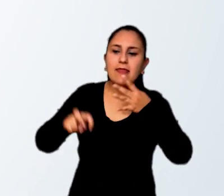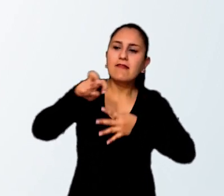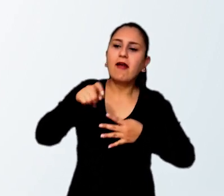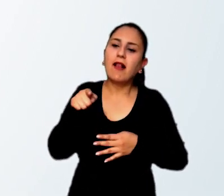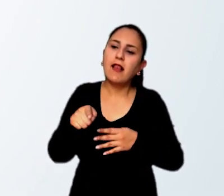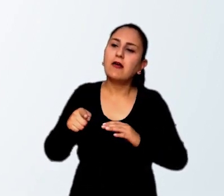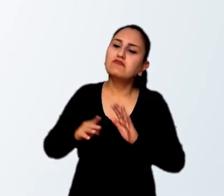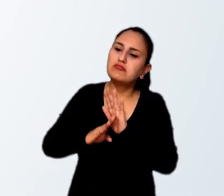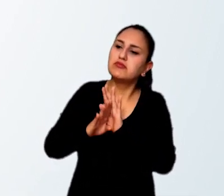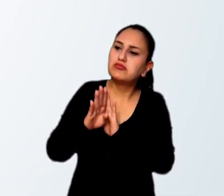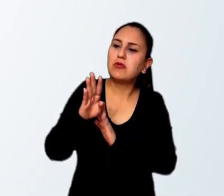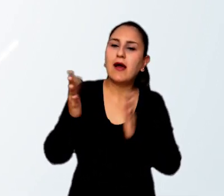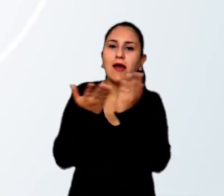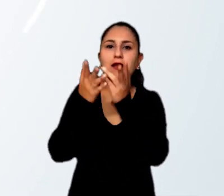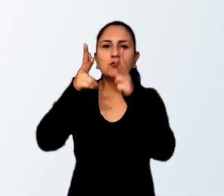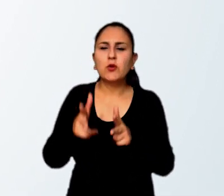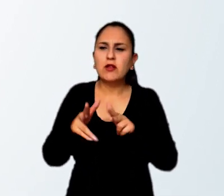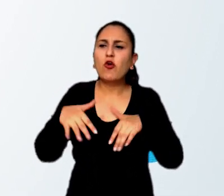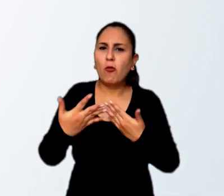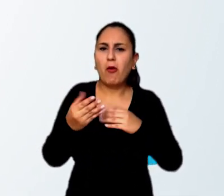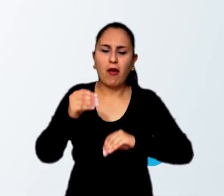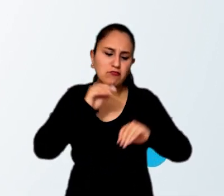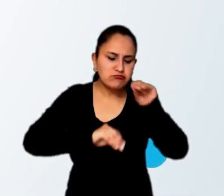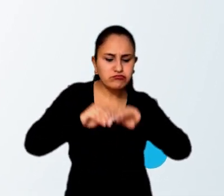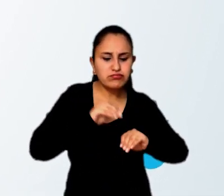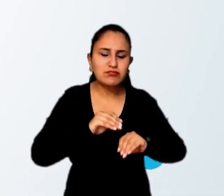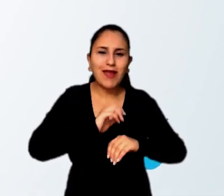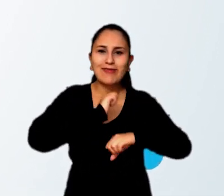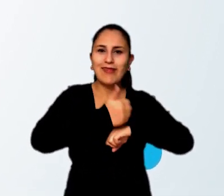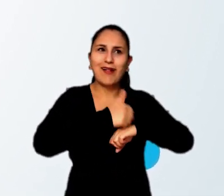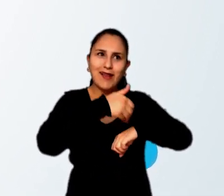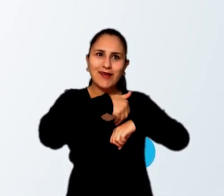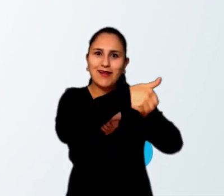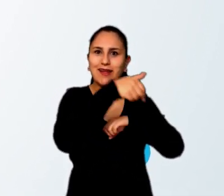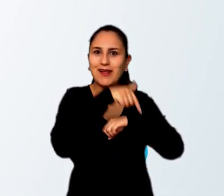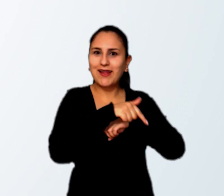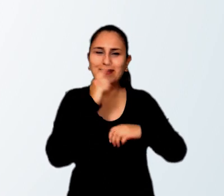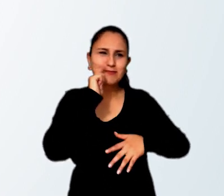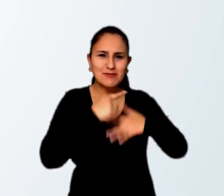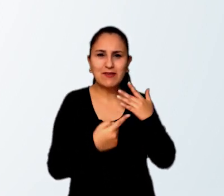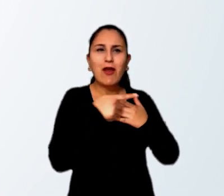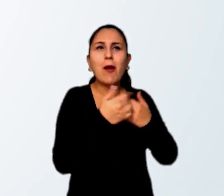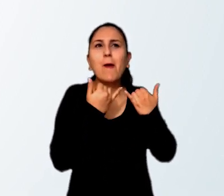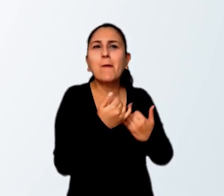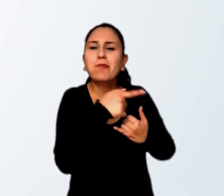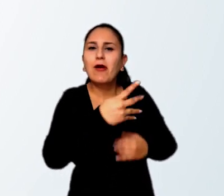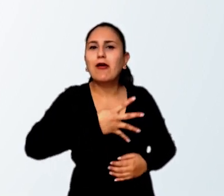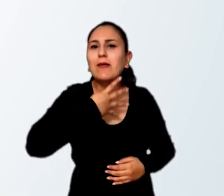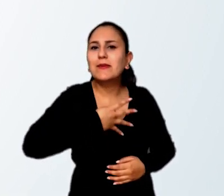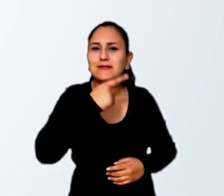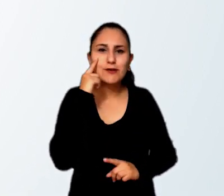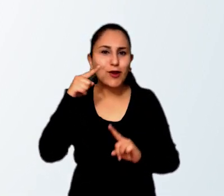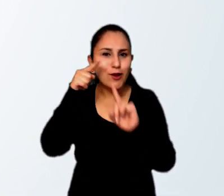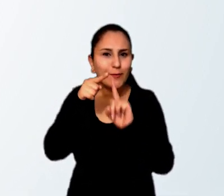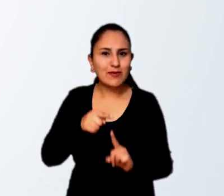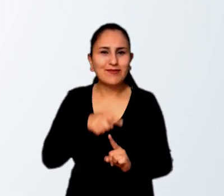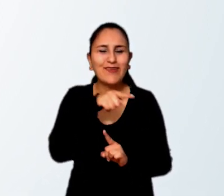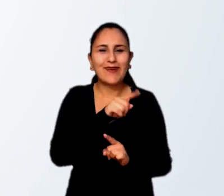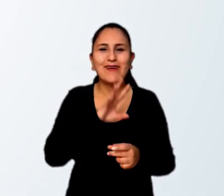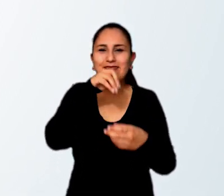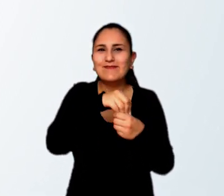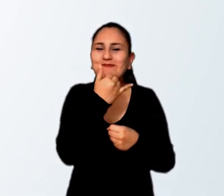al desarrollar una tarea específica basada en unas competencias y objetivos por medio de las